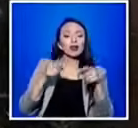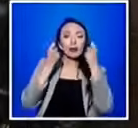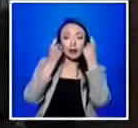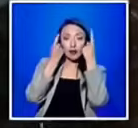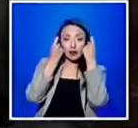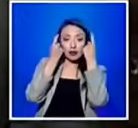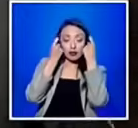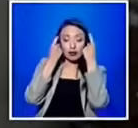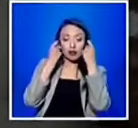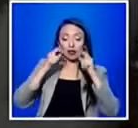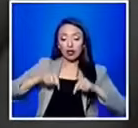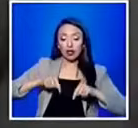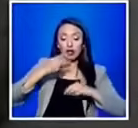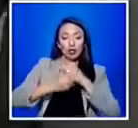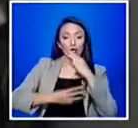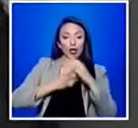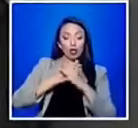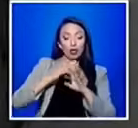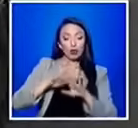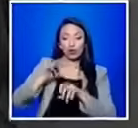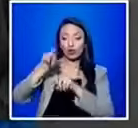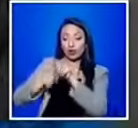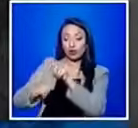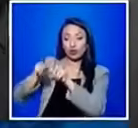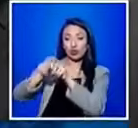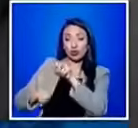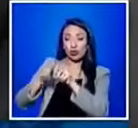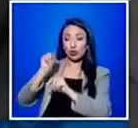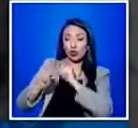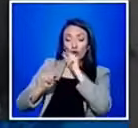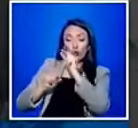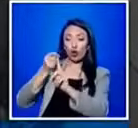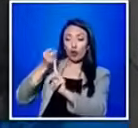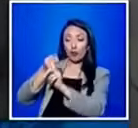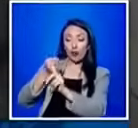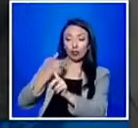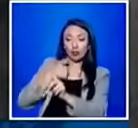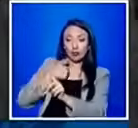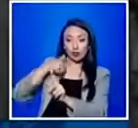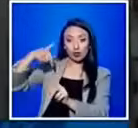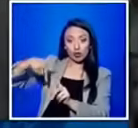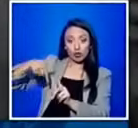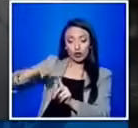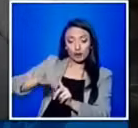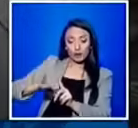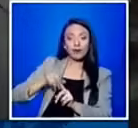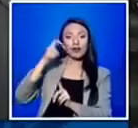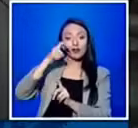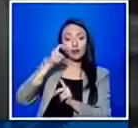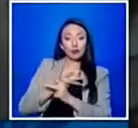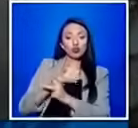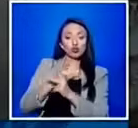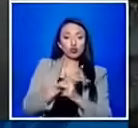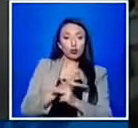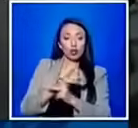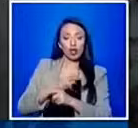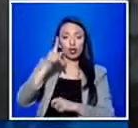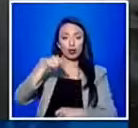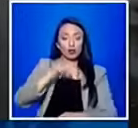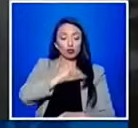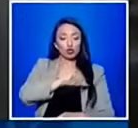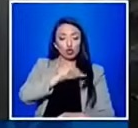entiendan que más que nada vivimos en un mundo en el que se está destruyendo poco a poco por el impacto que nosotros tenemos, entonces debemos tener